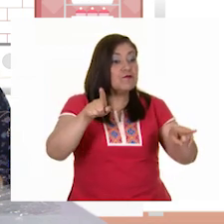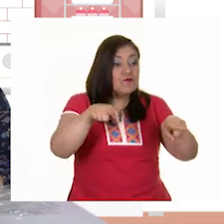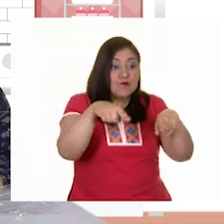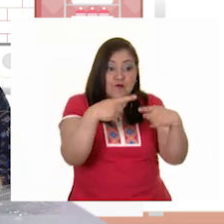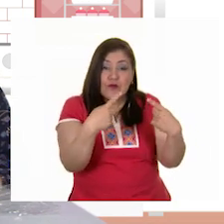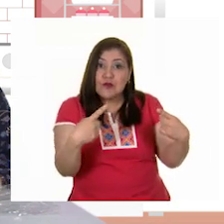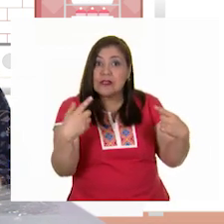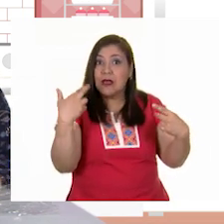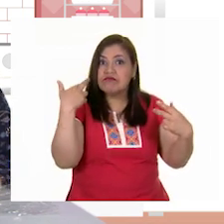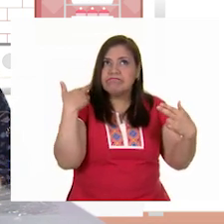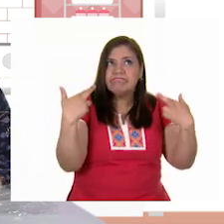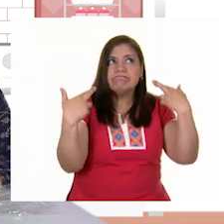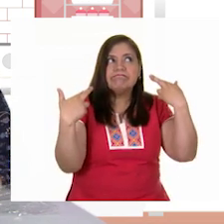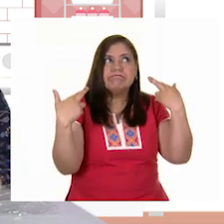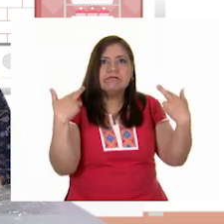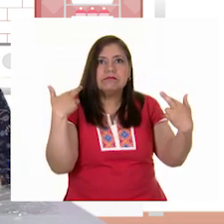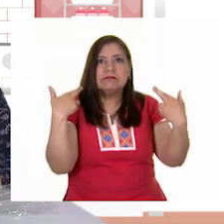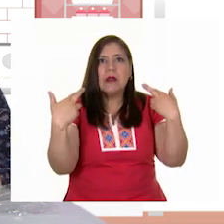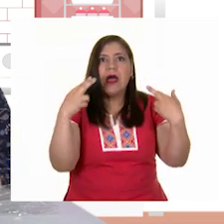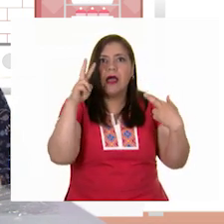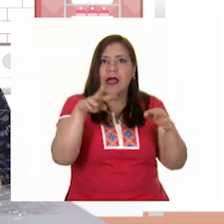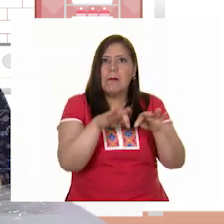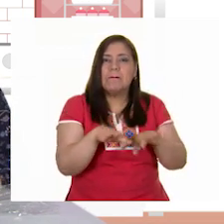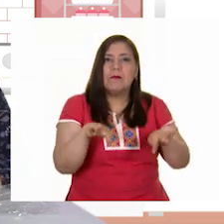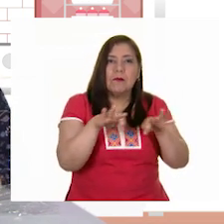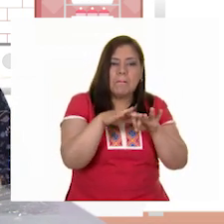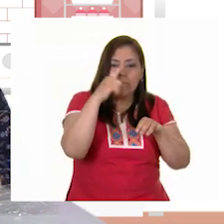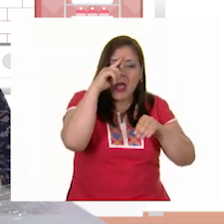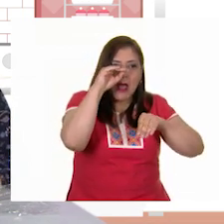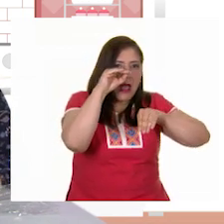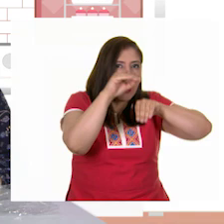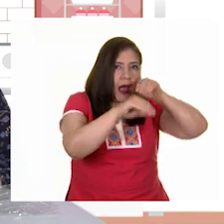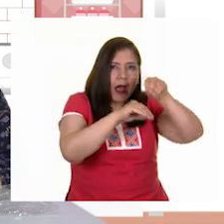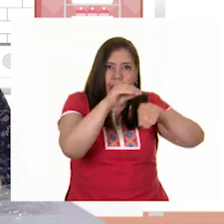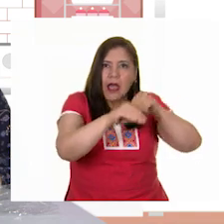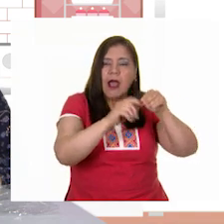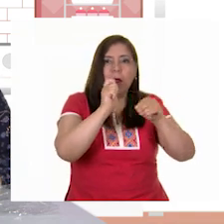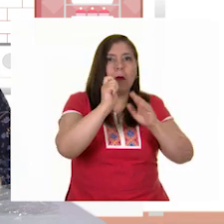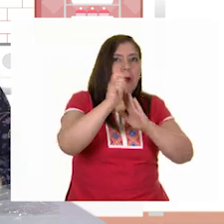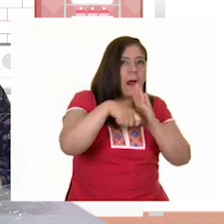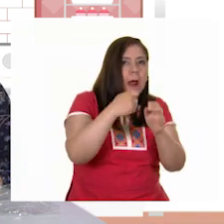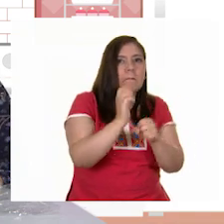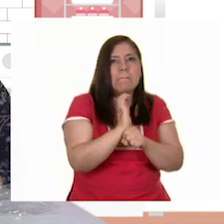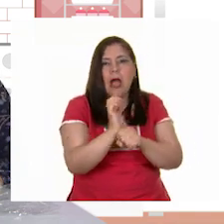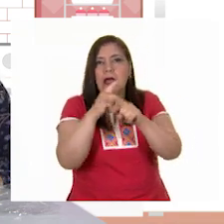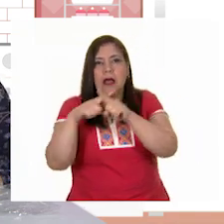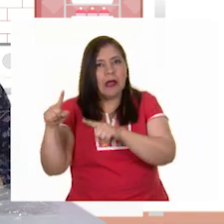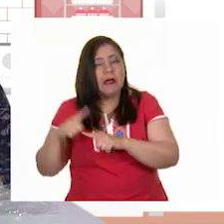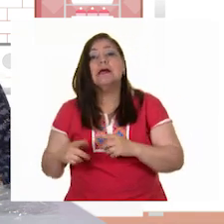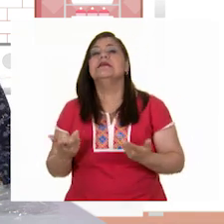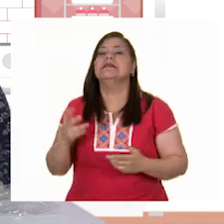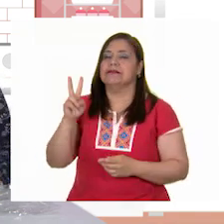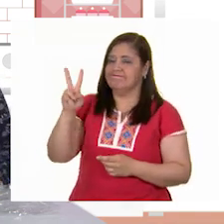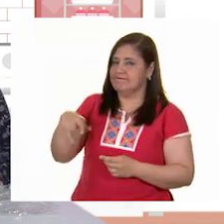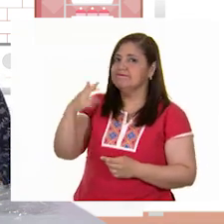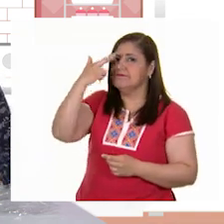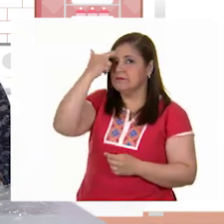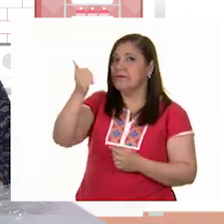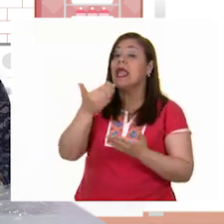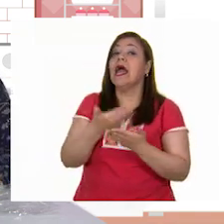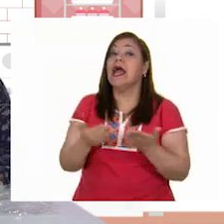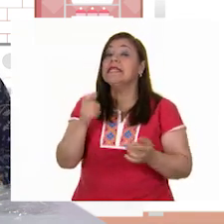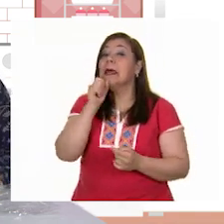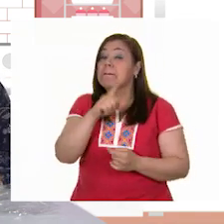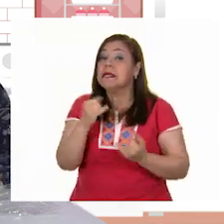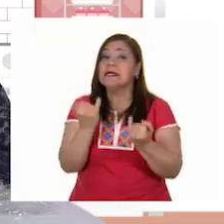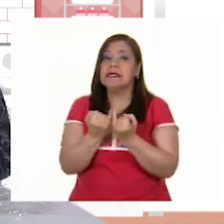los sonidos son muy importantes a la hora de construir escenas de todo tipo. Así es, David. También en la actualidad el